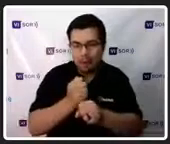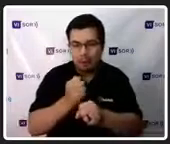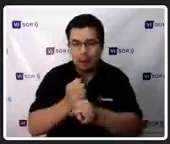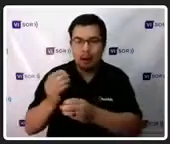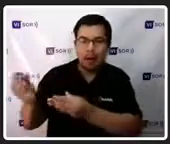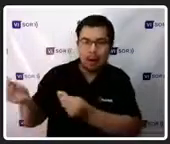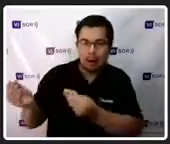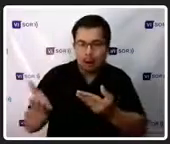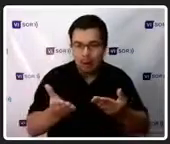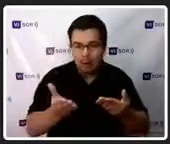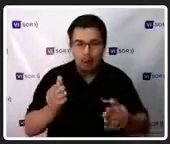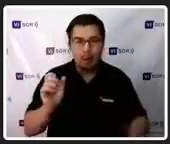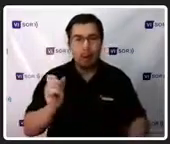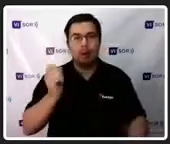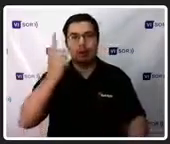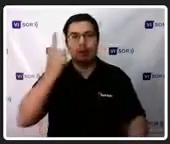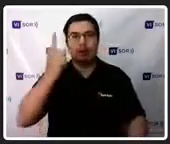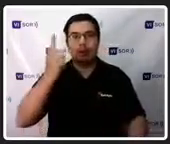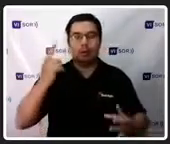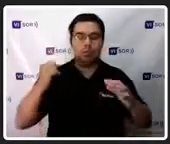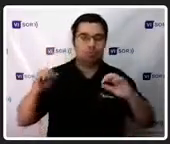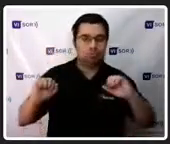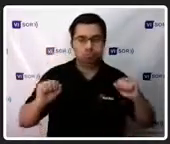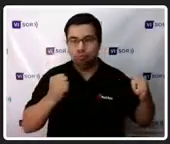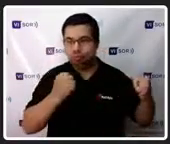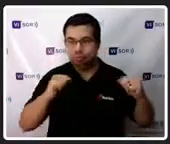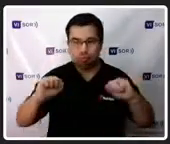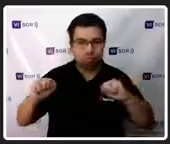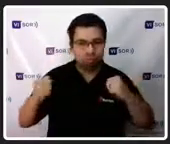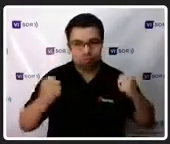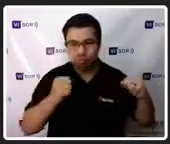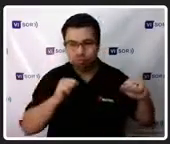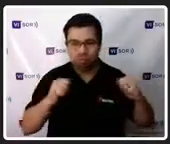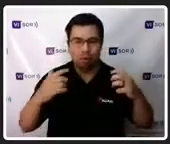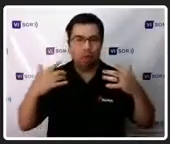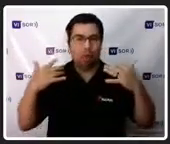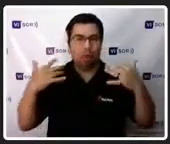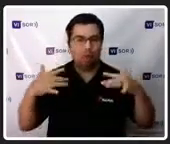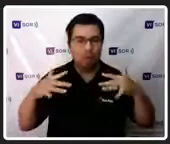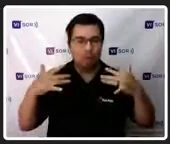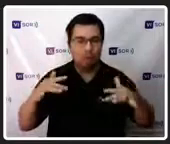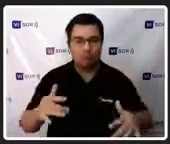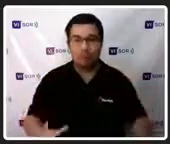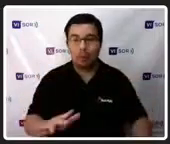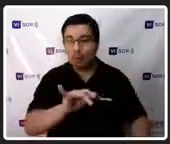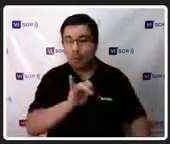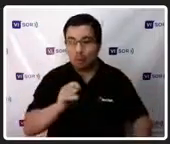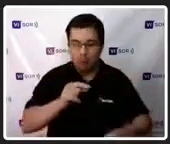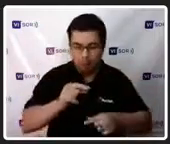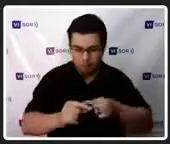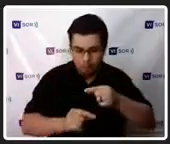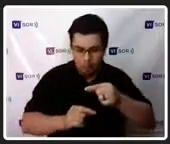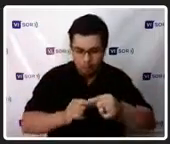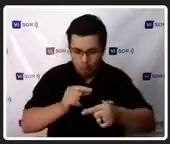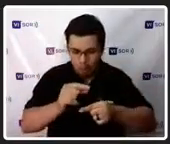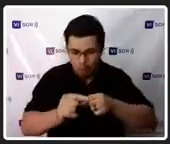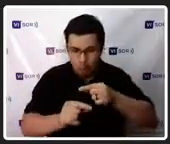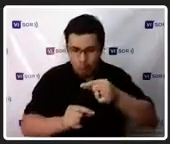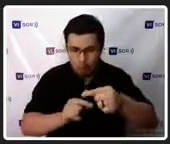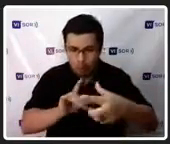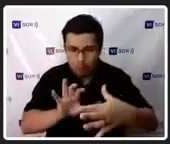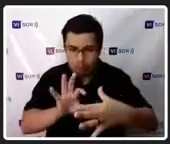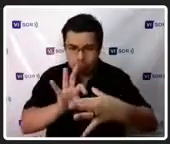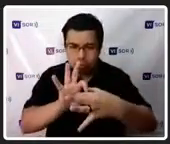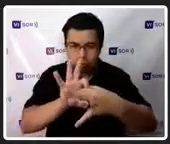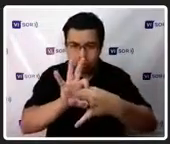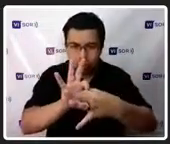más nervioso que ni te cuento, pero de a poquito así enganchando cada vez más. También, súper honesto, uno no puede